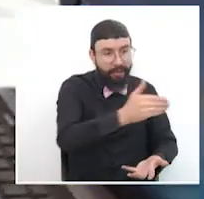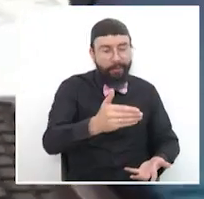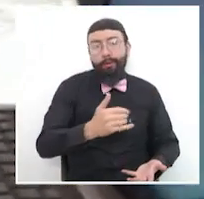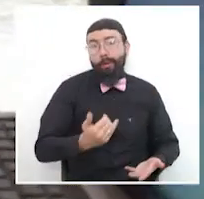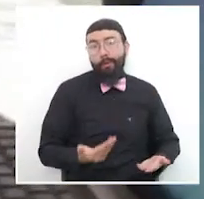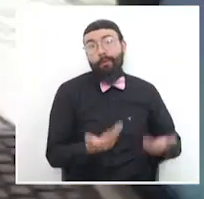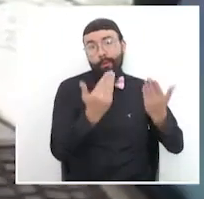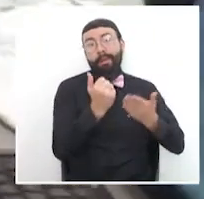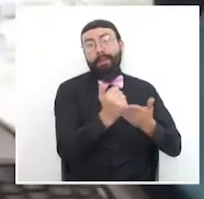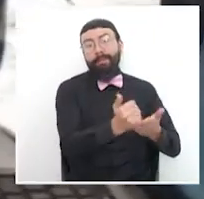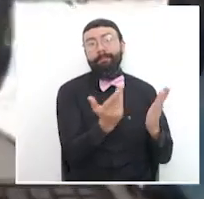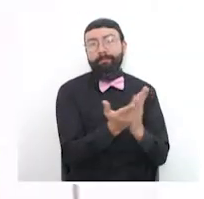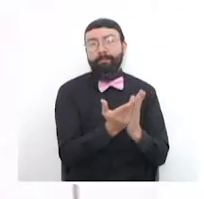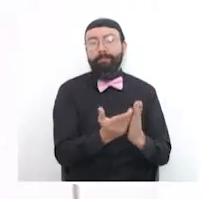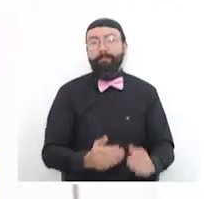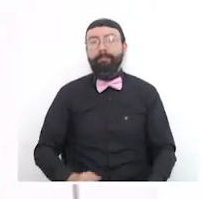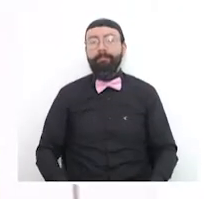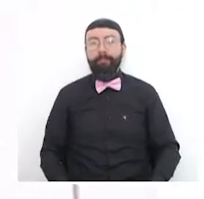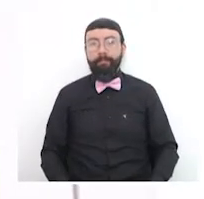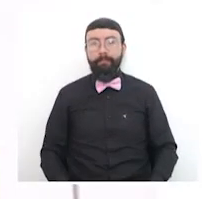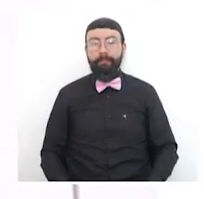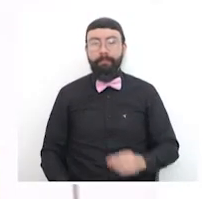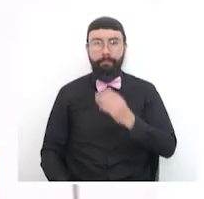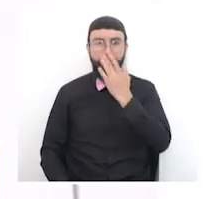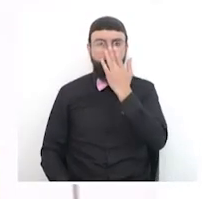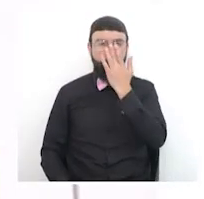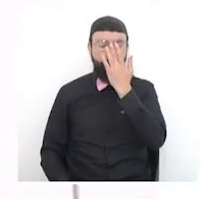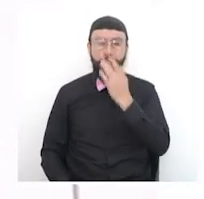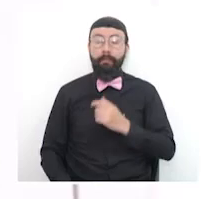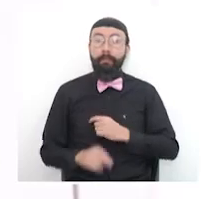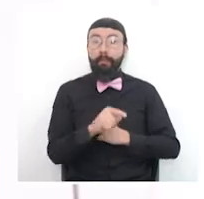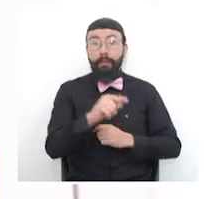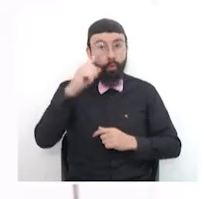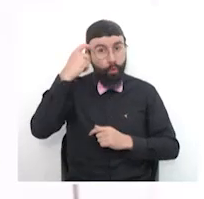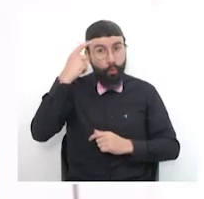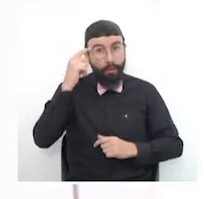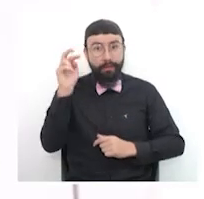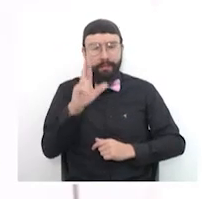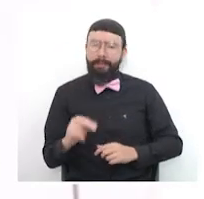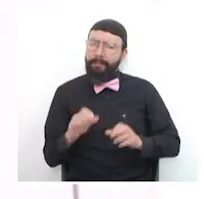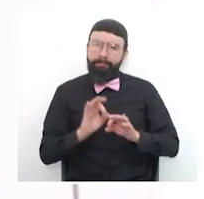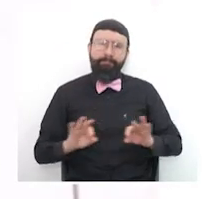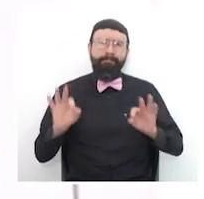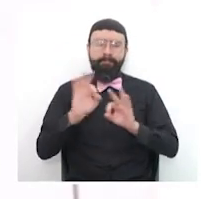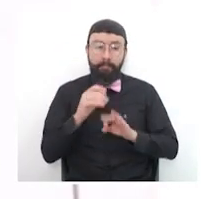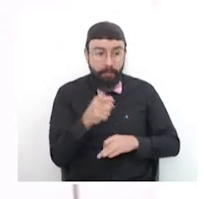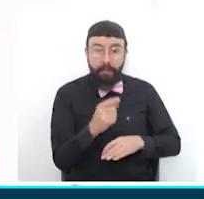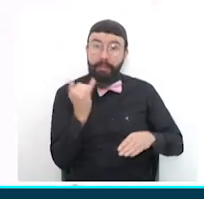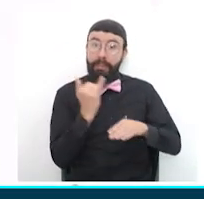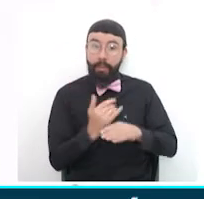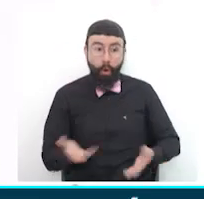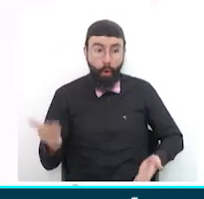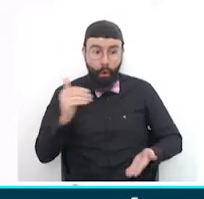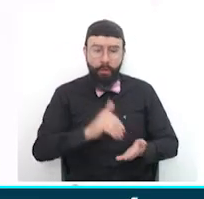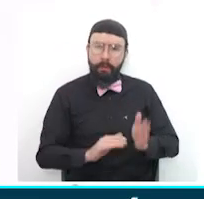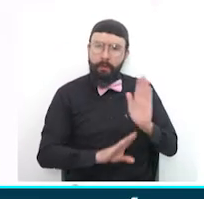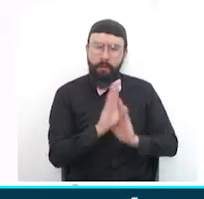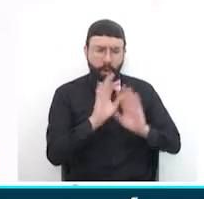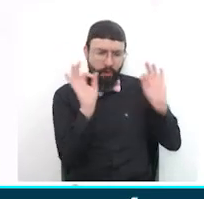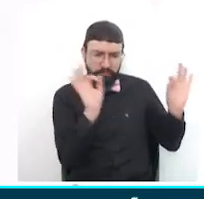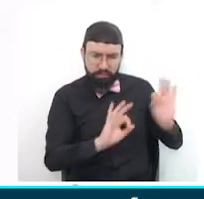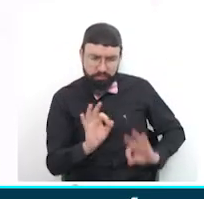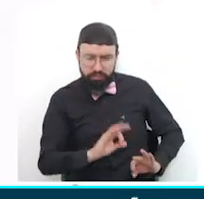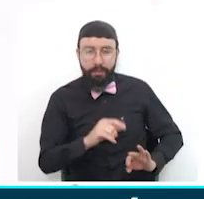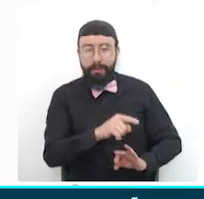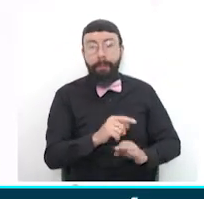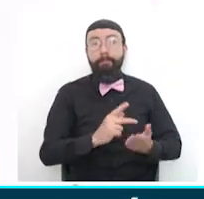que busca la educación. Para la gobernación de Risaralda es muy importante que se retome la institucionalidad y organización de proyectos ambientales